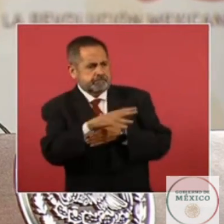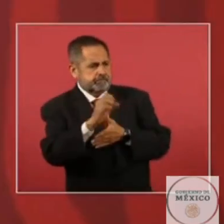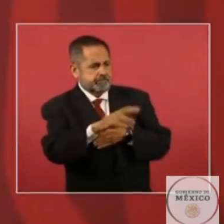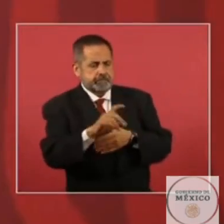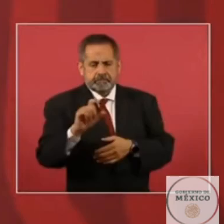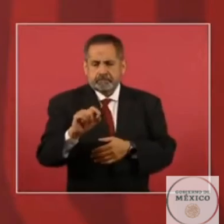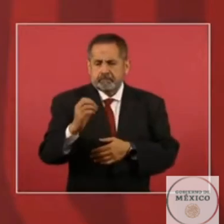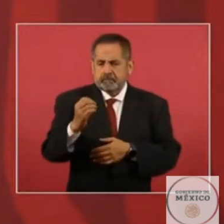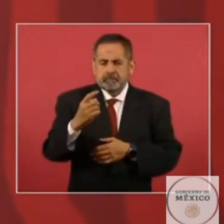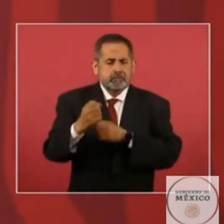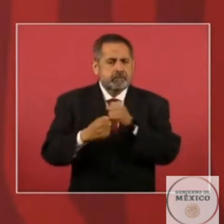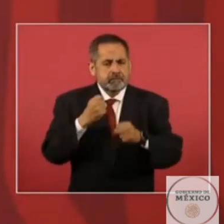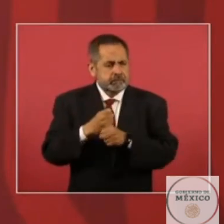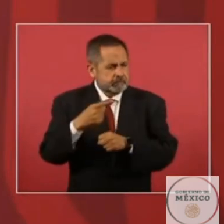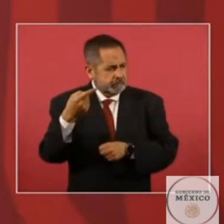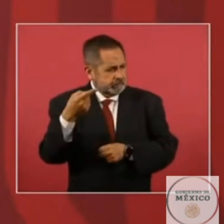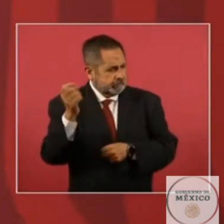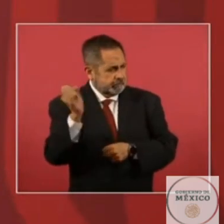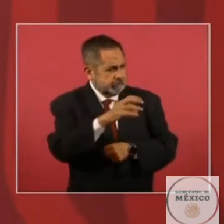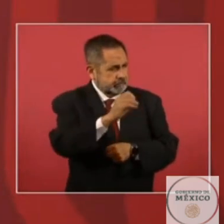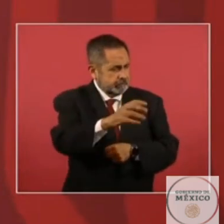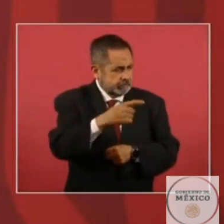del Código Penal Federal.